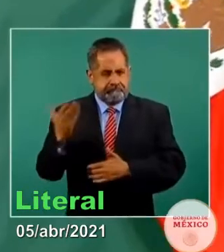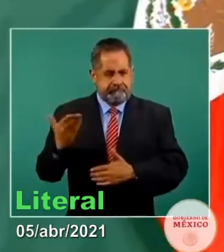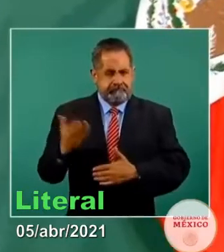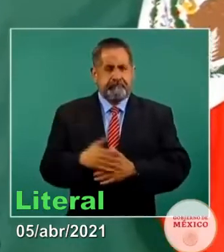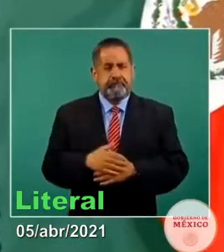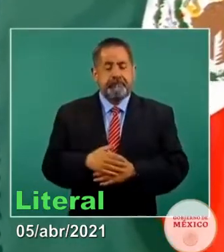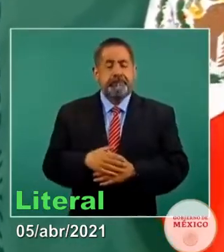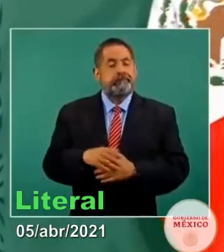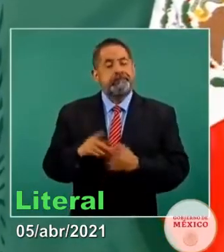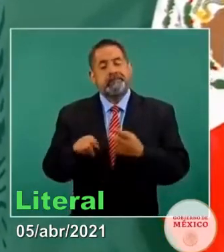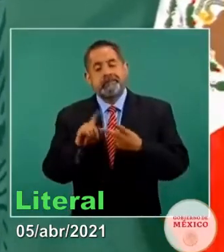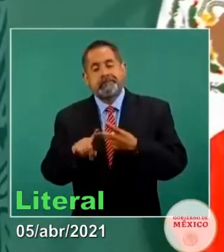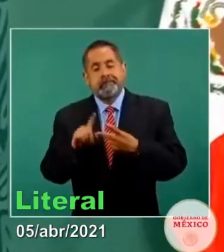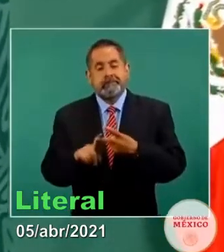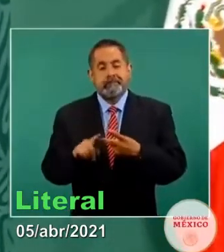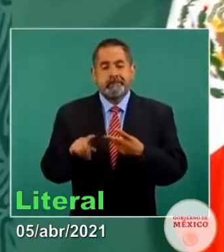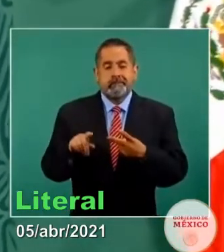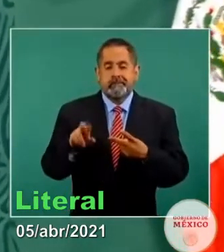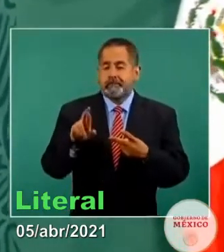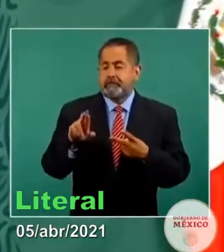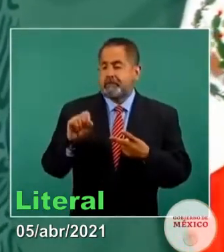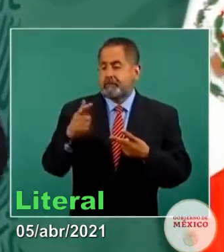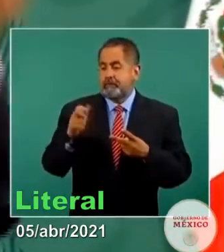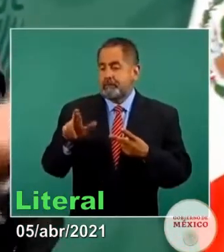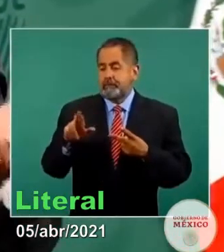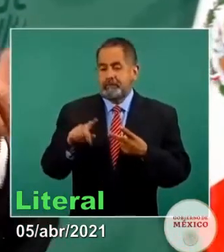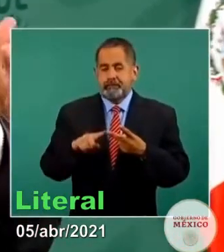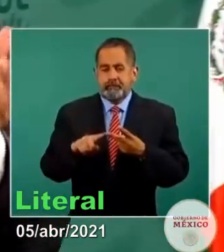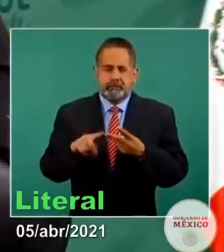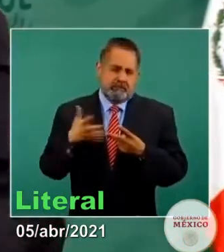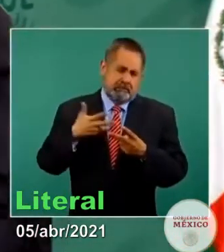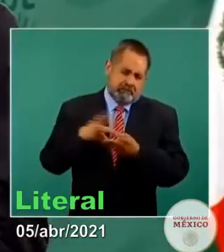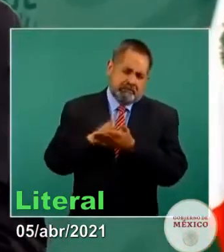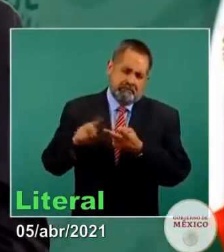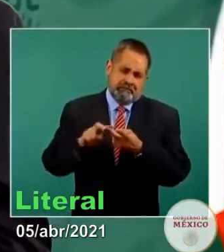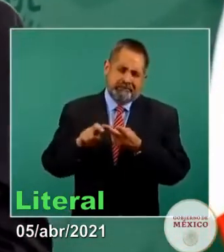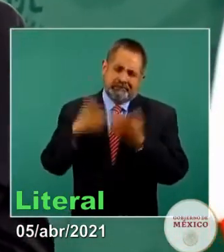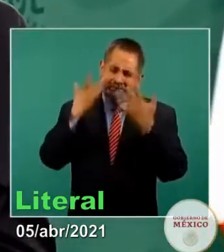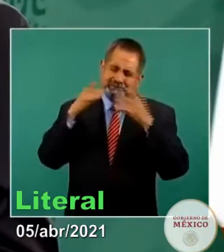En cambio, Roger, pues también tiene todo su derecho, ¿no?